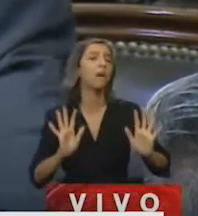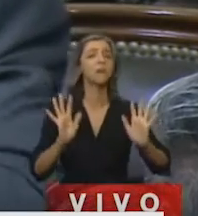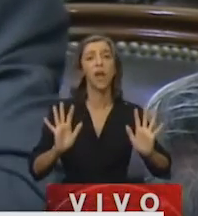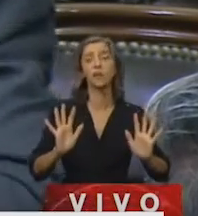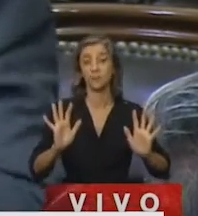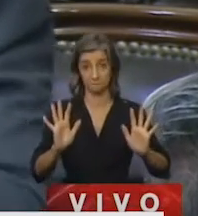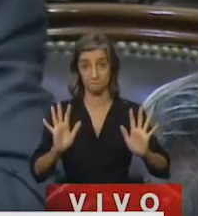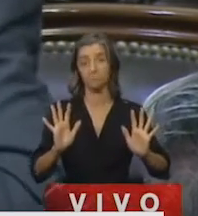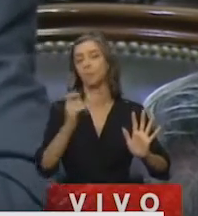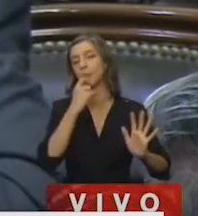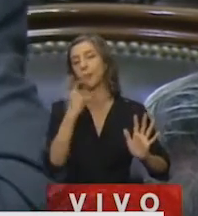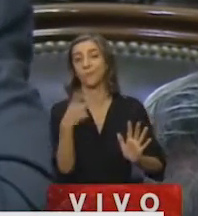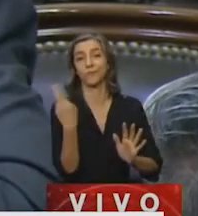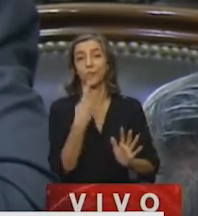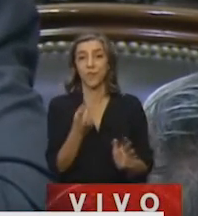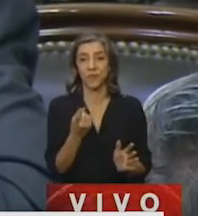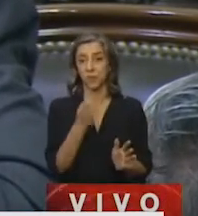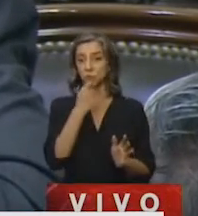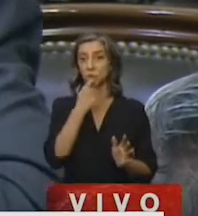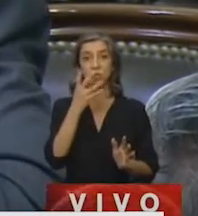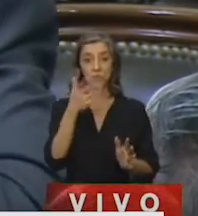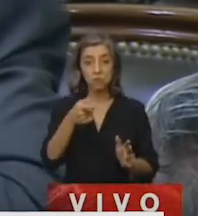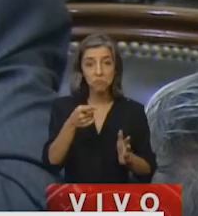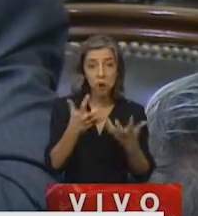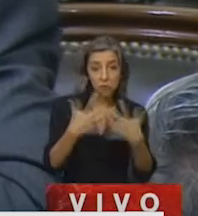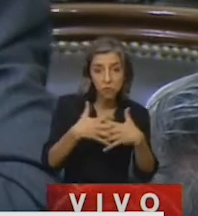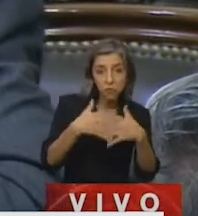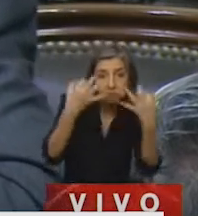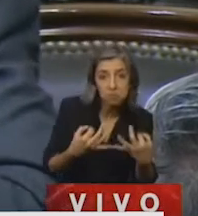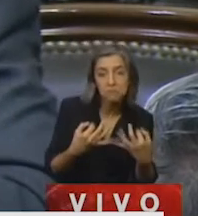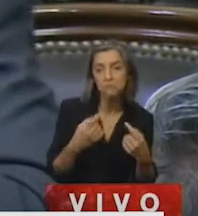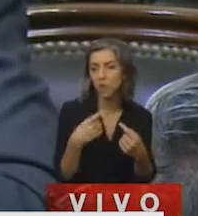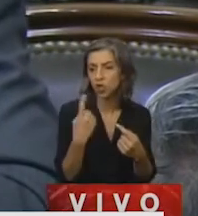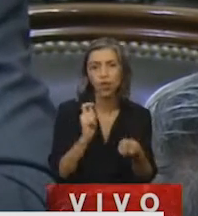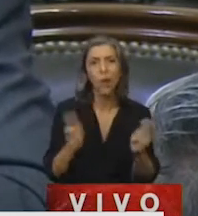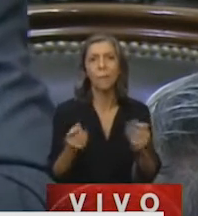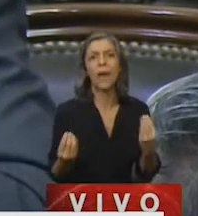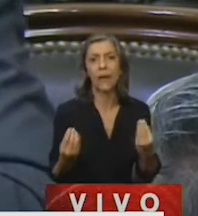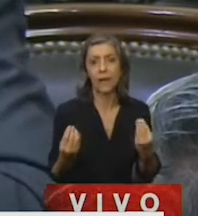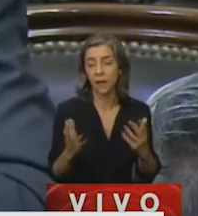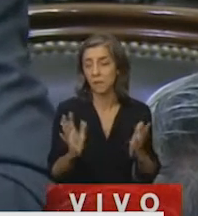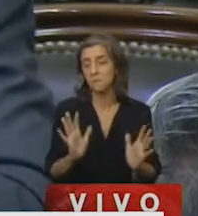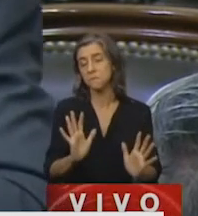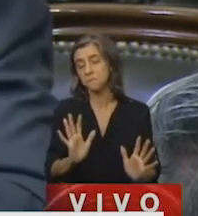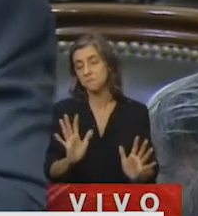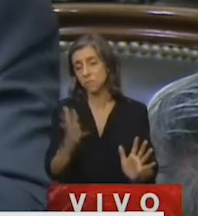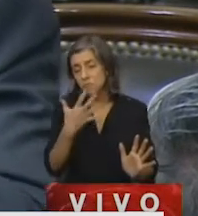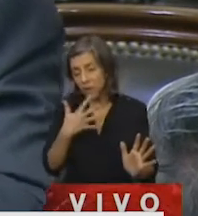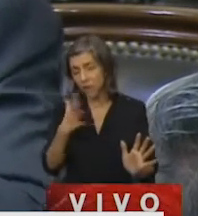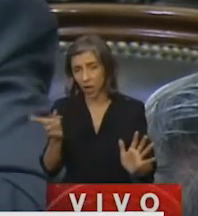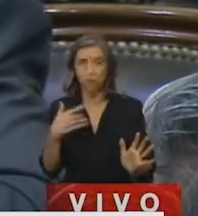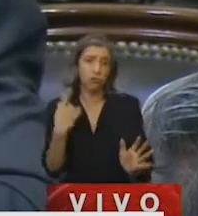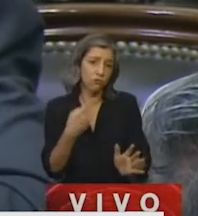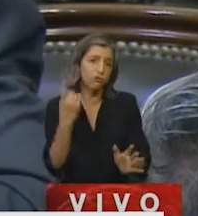un sistema funciona bien, no hay por qué cambiarlo. Y verdaderamente las elecciones en la Argentina están legitimadas. Nadie ha puesto en duda,